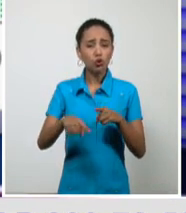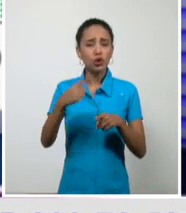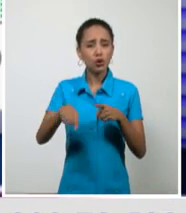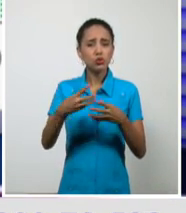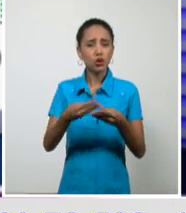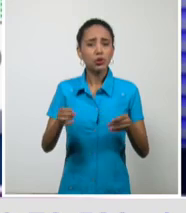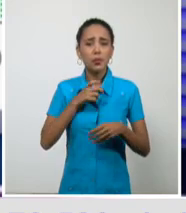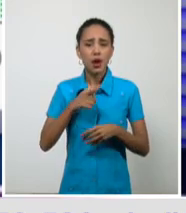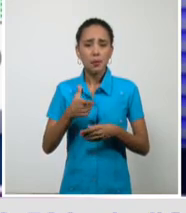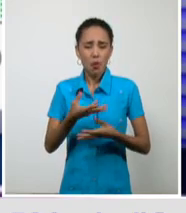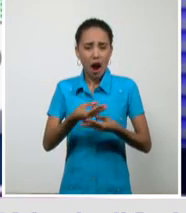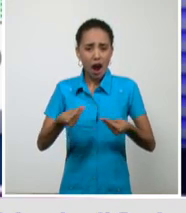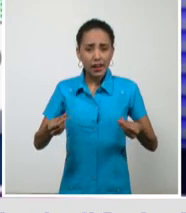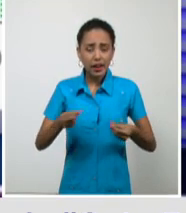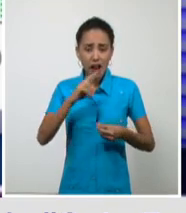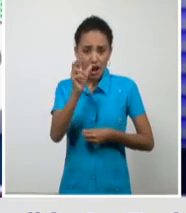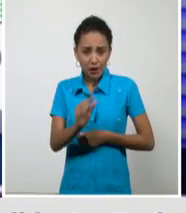ríos,